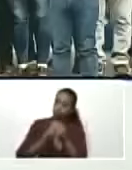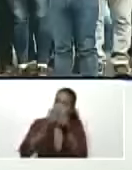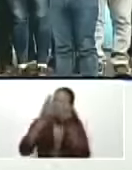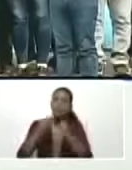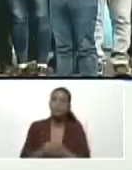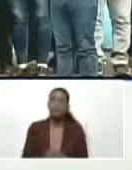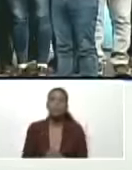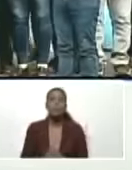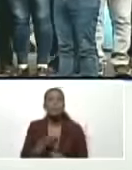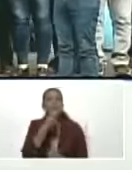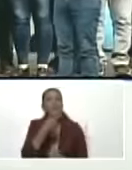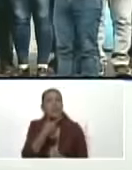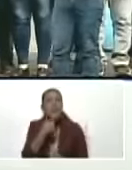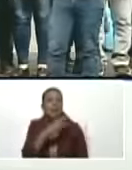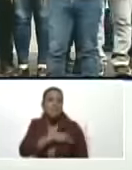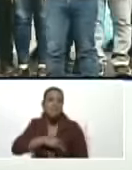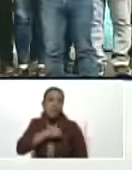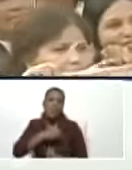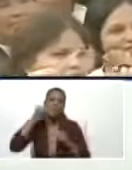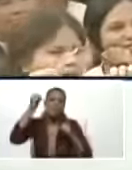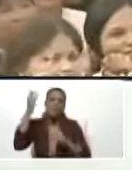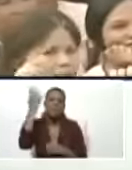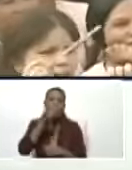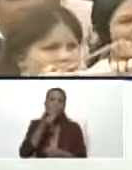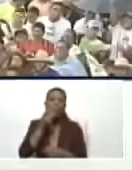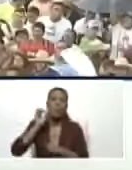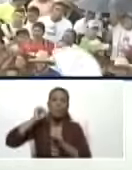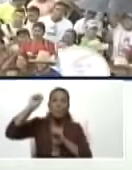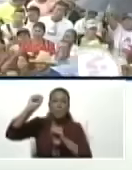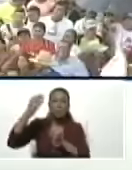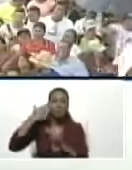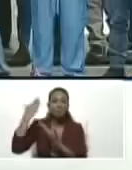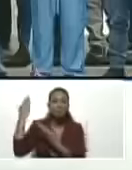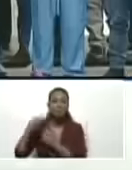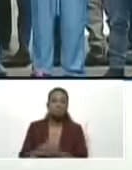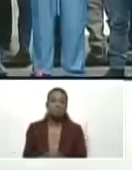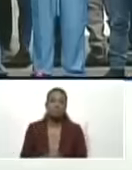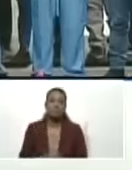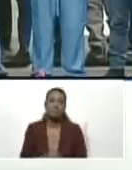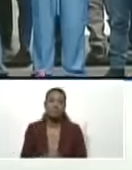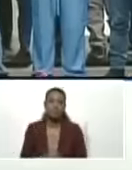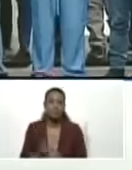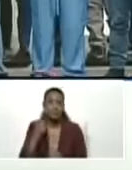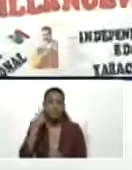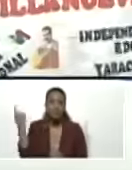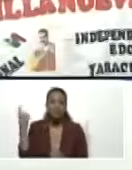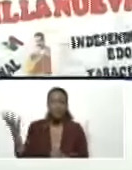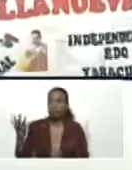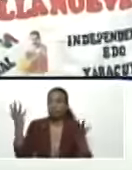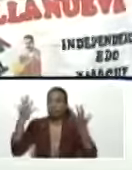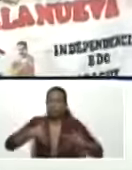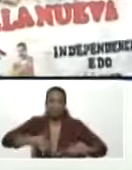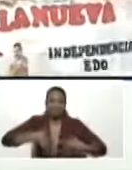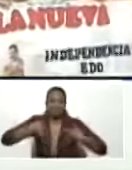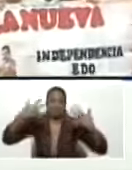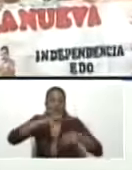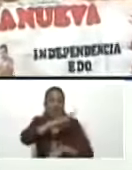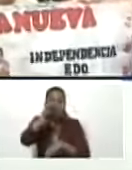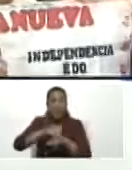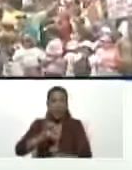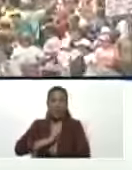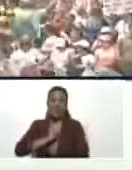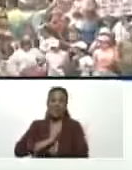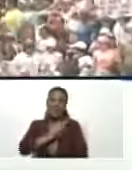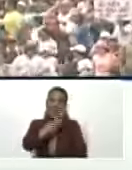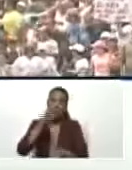Miren qué bello la gran misión. Viva Venezuela, mi patria querida. como ha levantado el espíritu nacional, la identidad